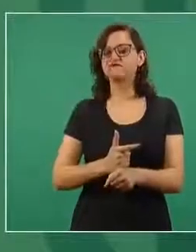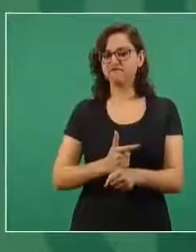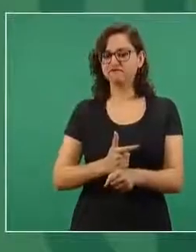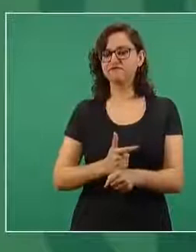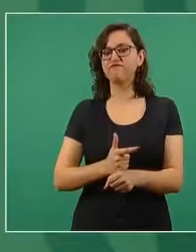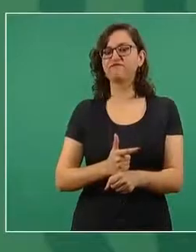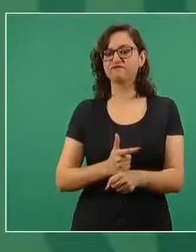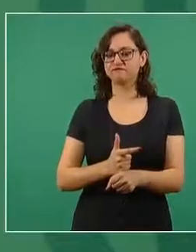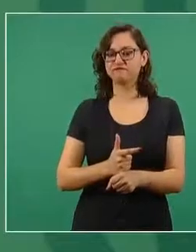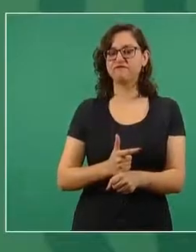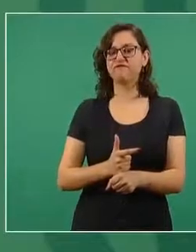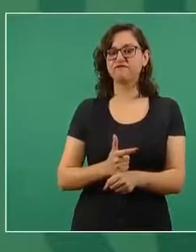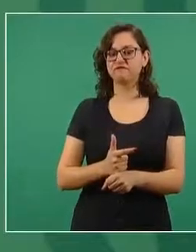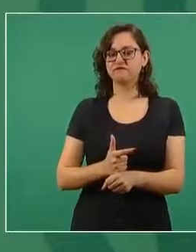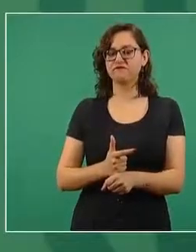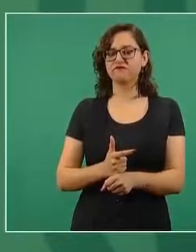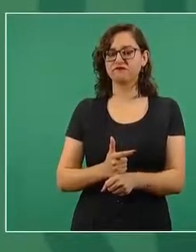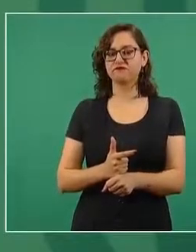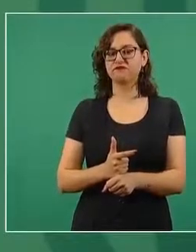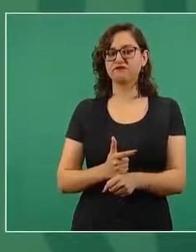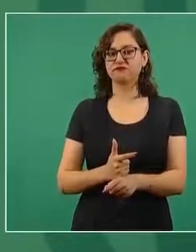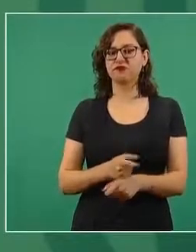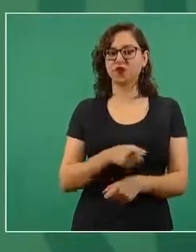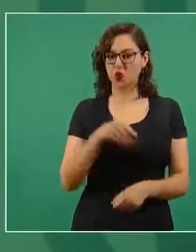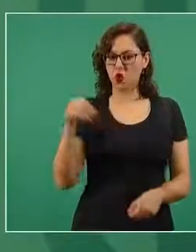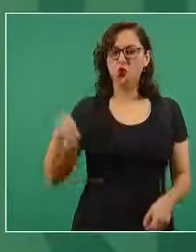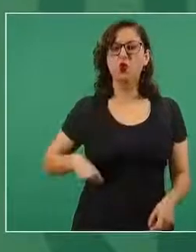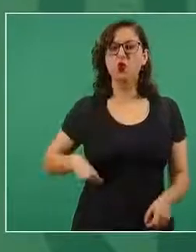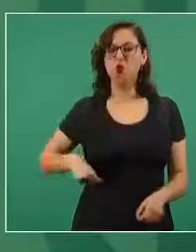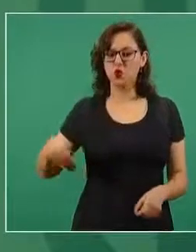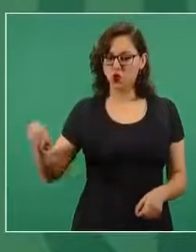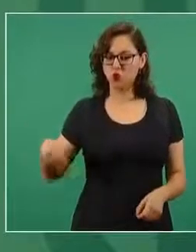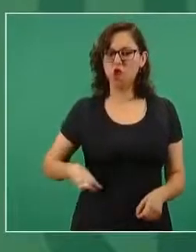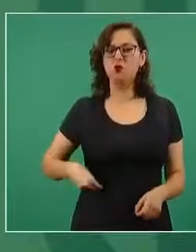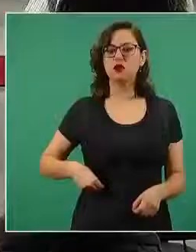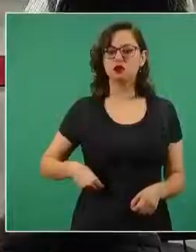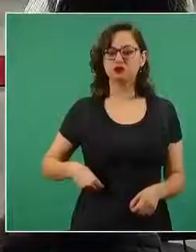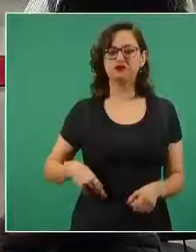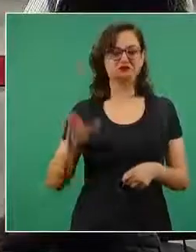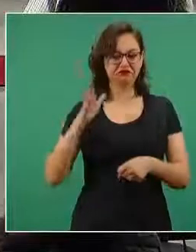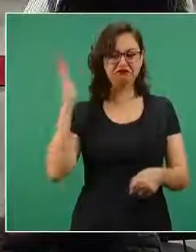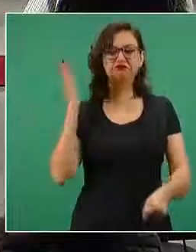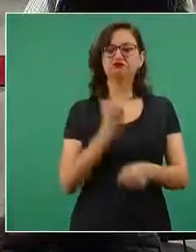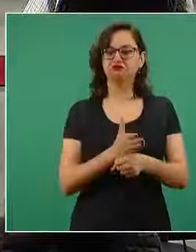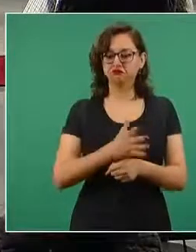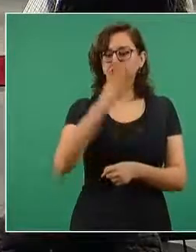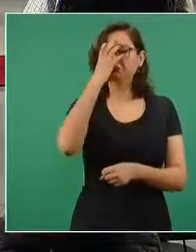y se demuestra que es culpable, se castiga.